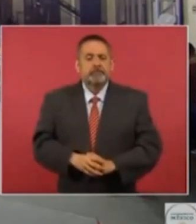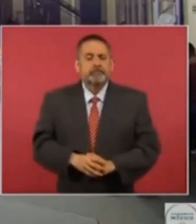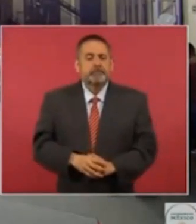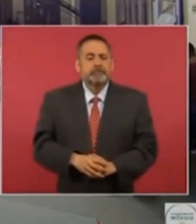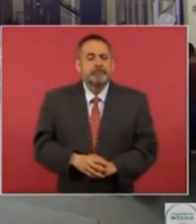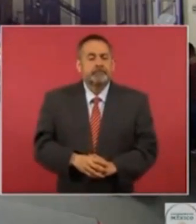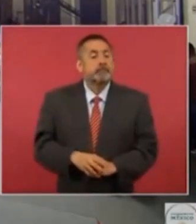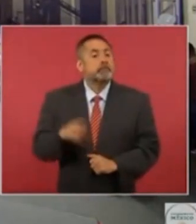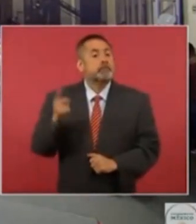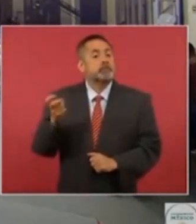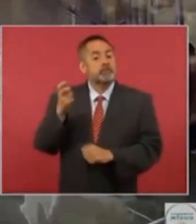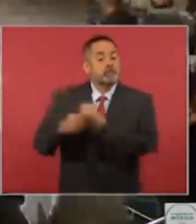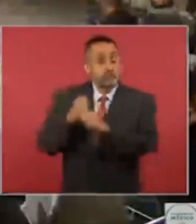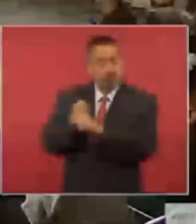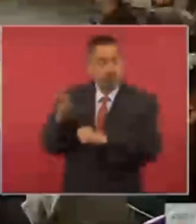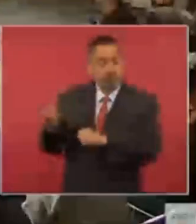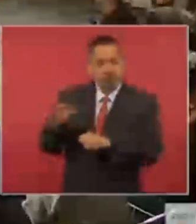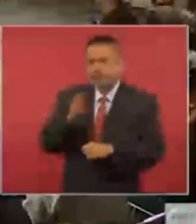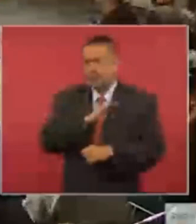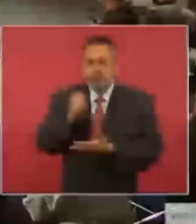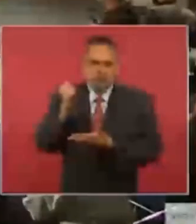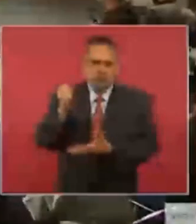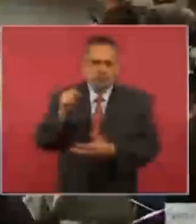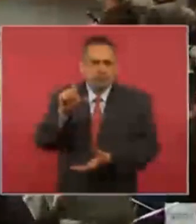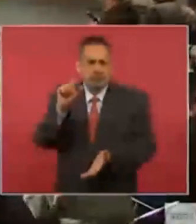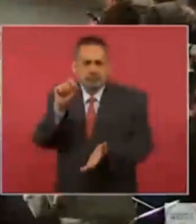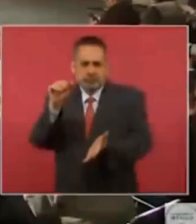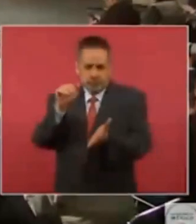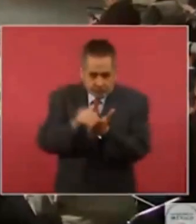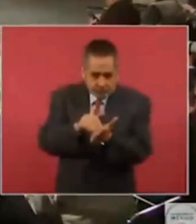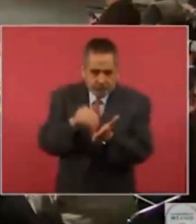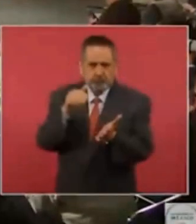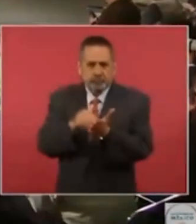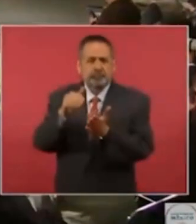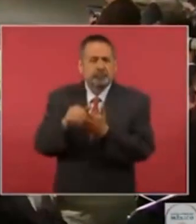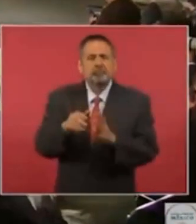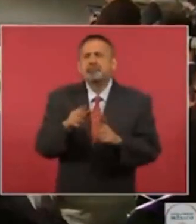Este año el metro tiene cerca de 20,000 millones de pesos,